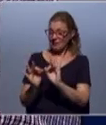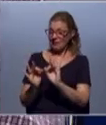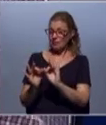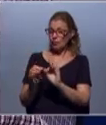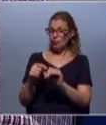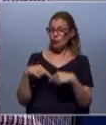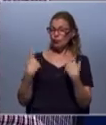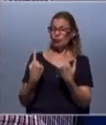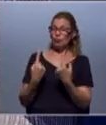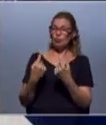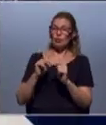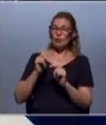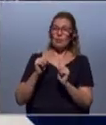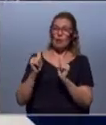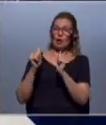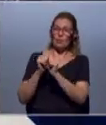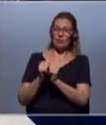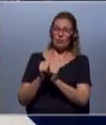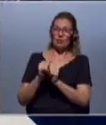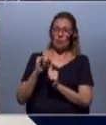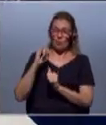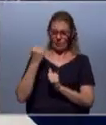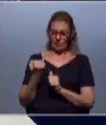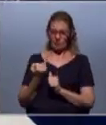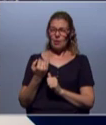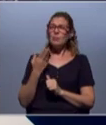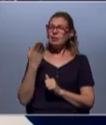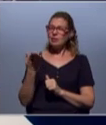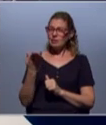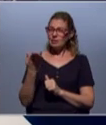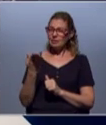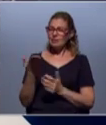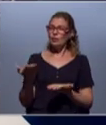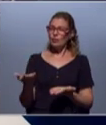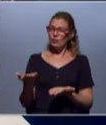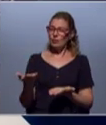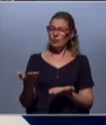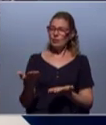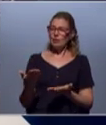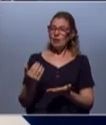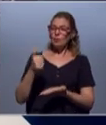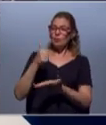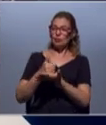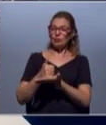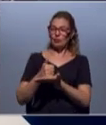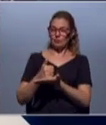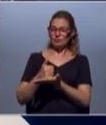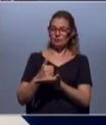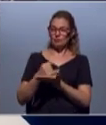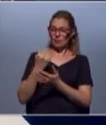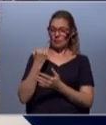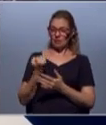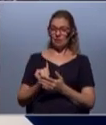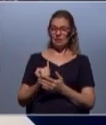nosotros no vamos a acompañar a su defendido marín iba a pedir cuando fueron a la posición del jarama ni rival a siguiente